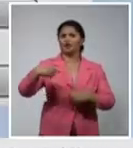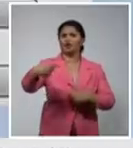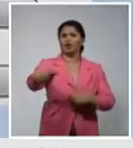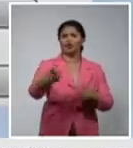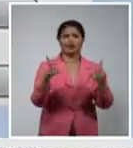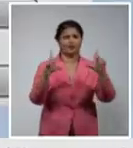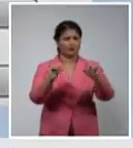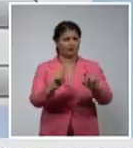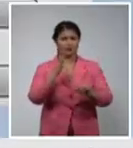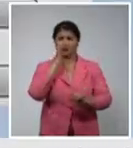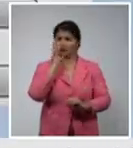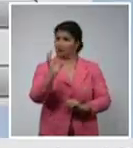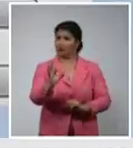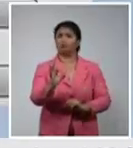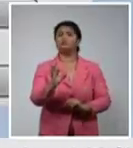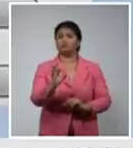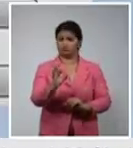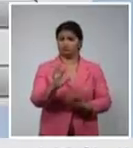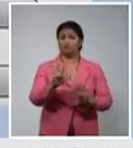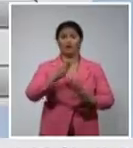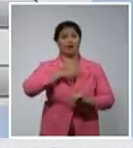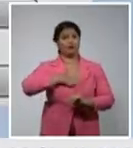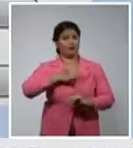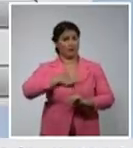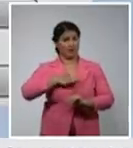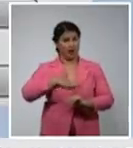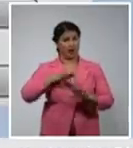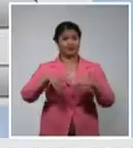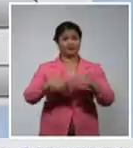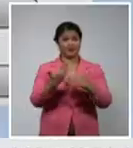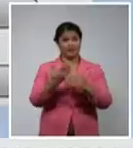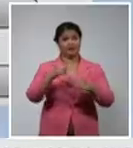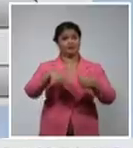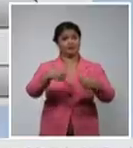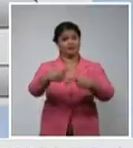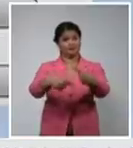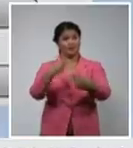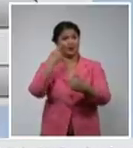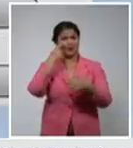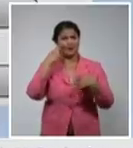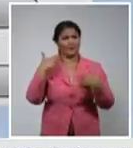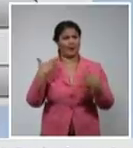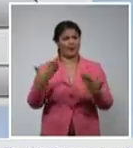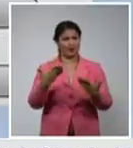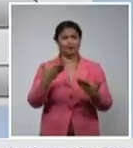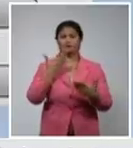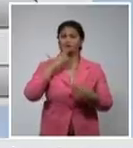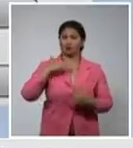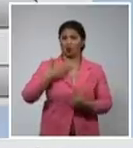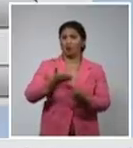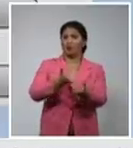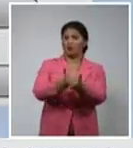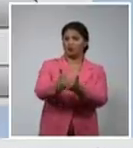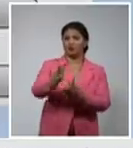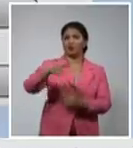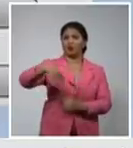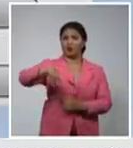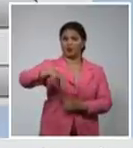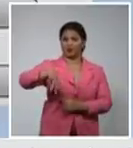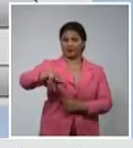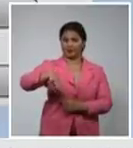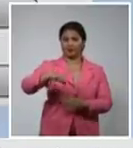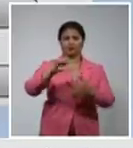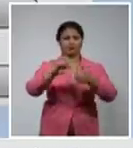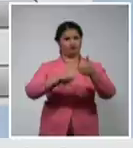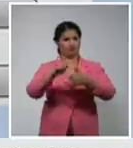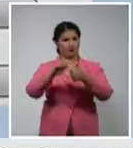una estabilidad como para desmontar nada. Con este comportamiento en el día de ayer, pues